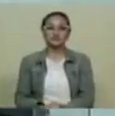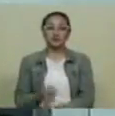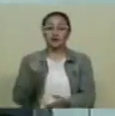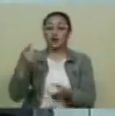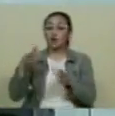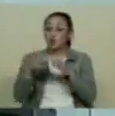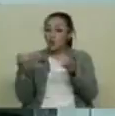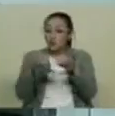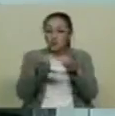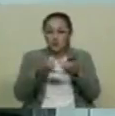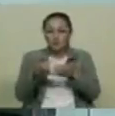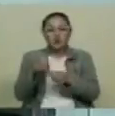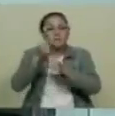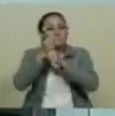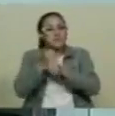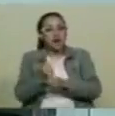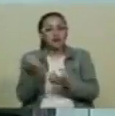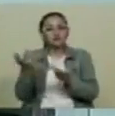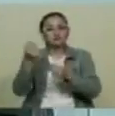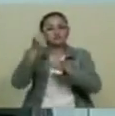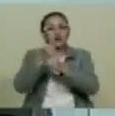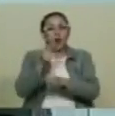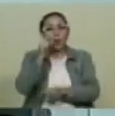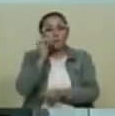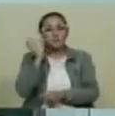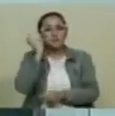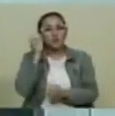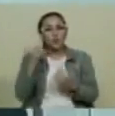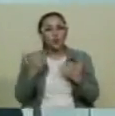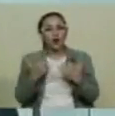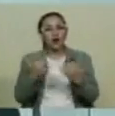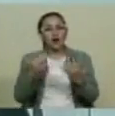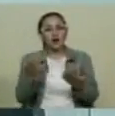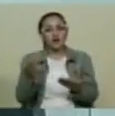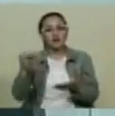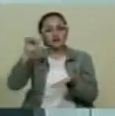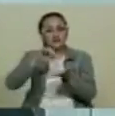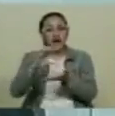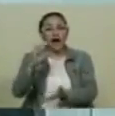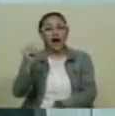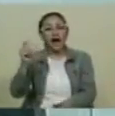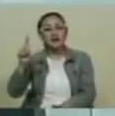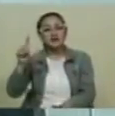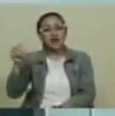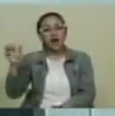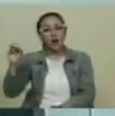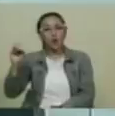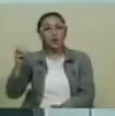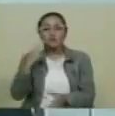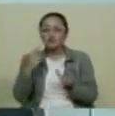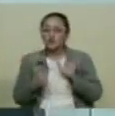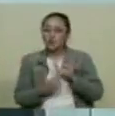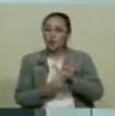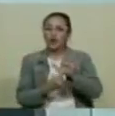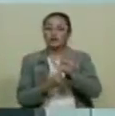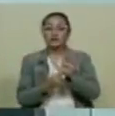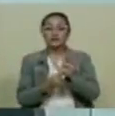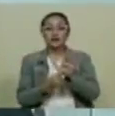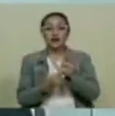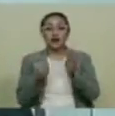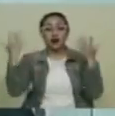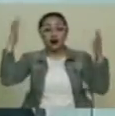de San Pedro, con los hombres y mujeres del Callao que vengan acá a presentar su muestra del carnaval,